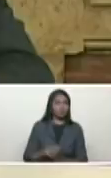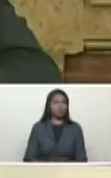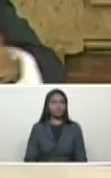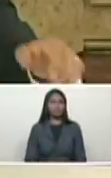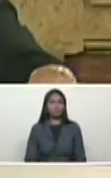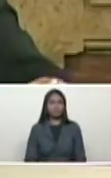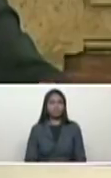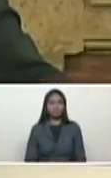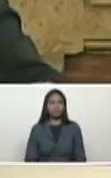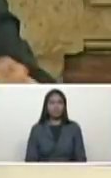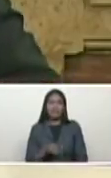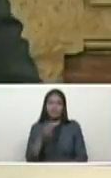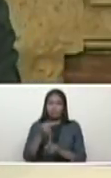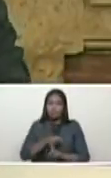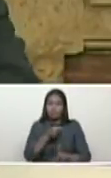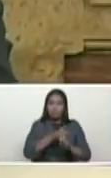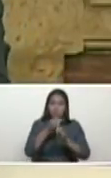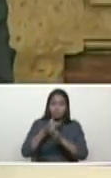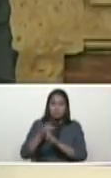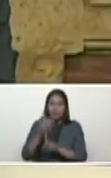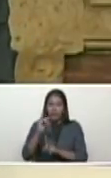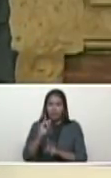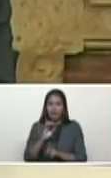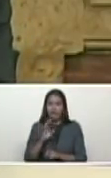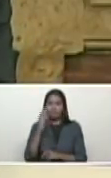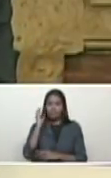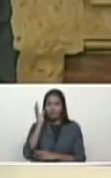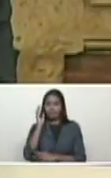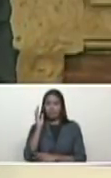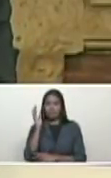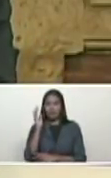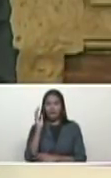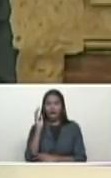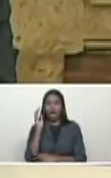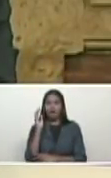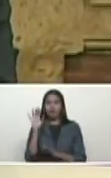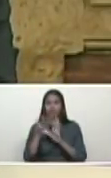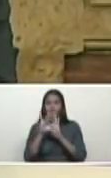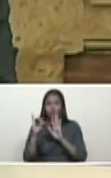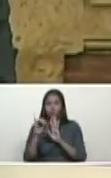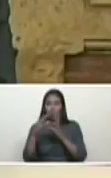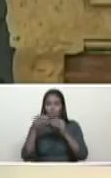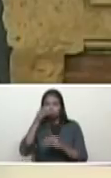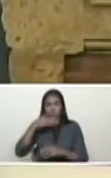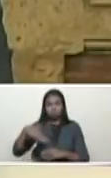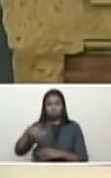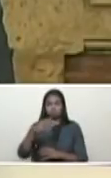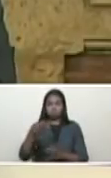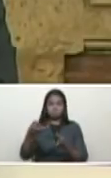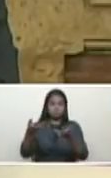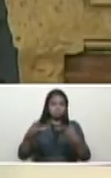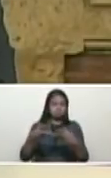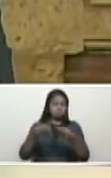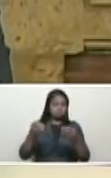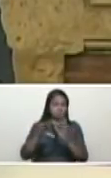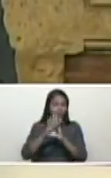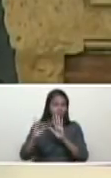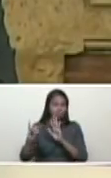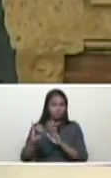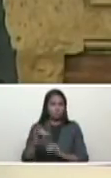actitud combatiente de la asamblea constituyente y todo el pueblo a la orden de la asamblea nacional constituyente